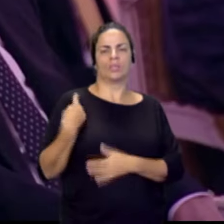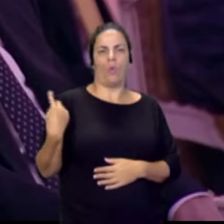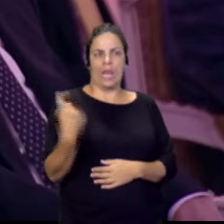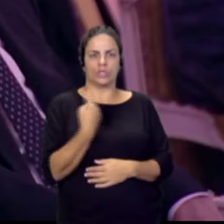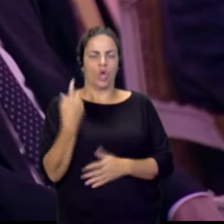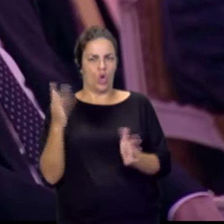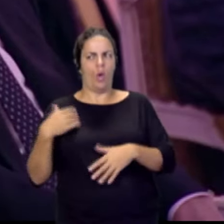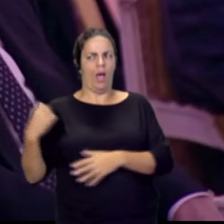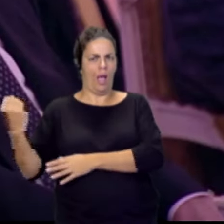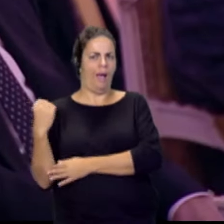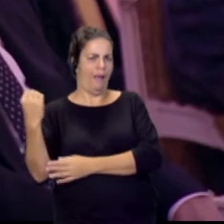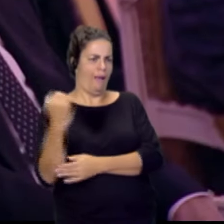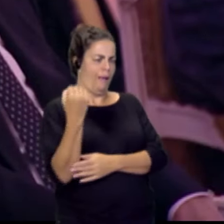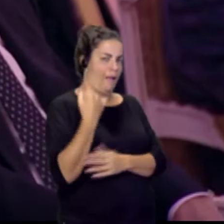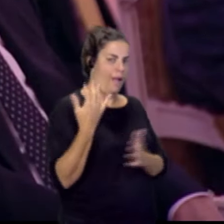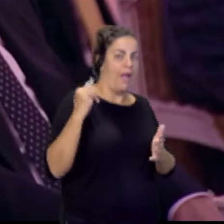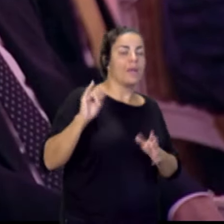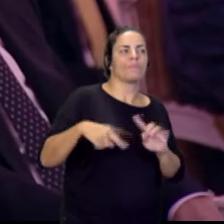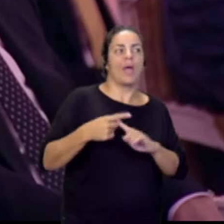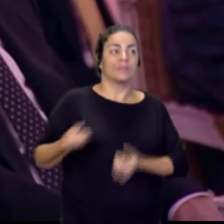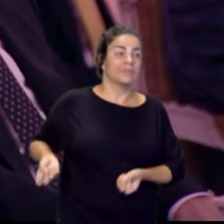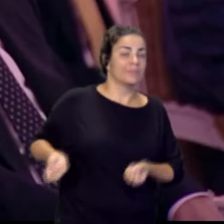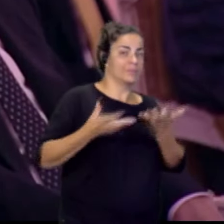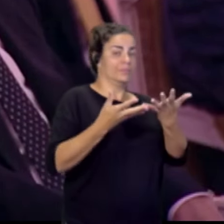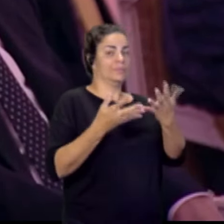lanza un mensaje a Occidente,